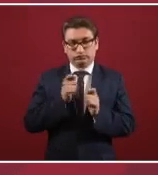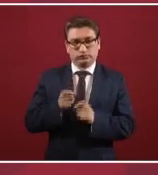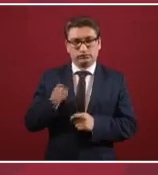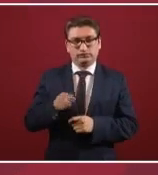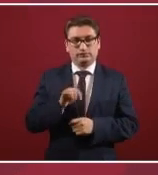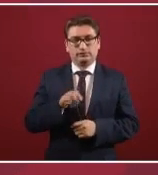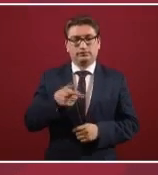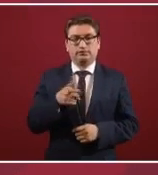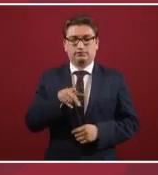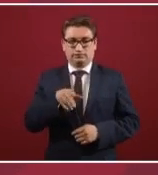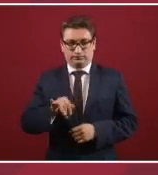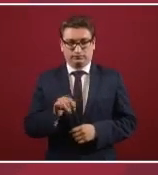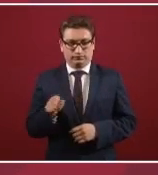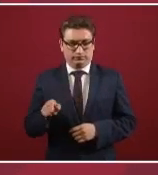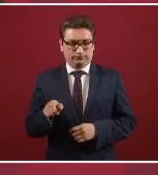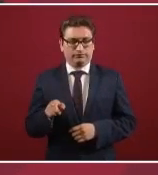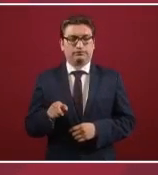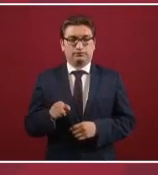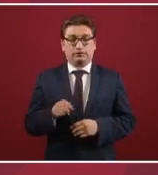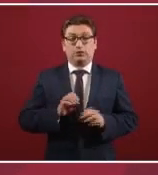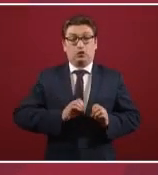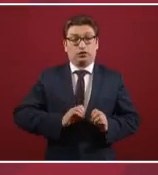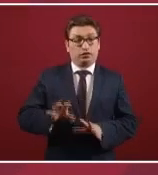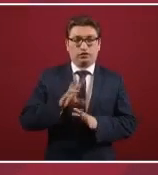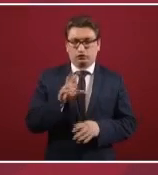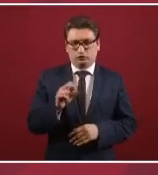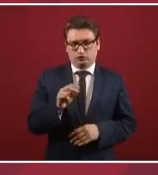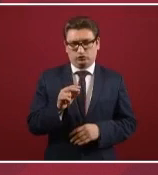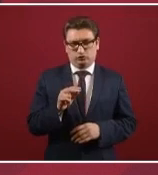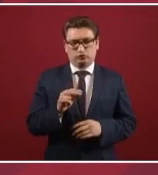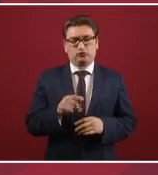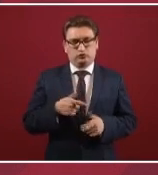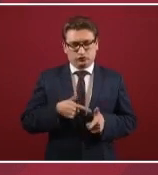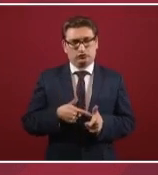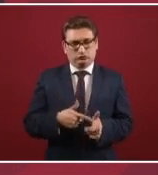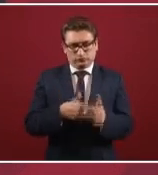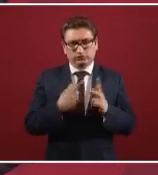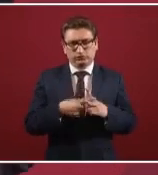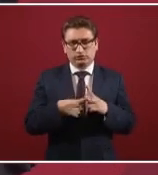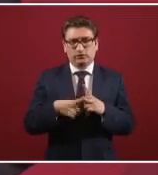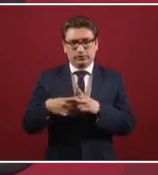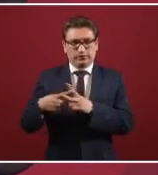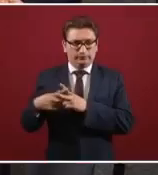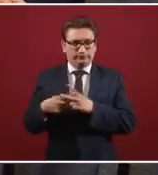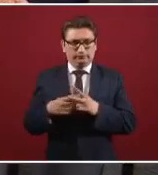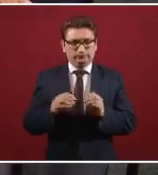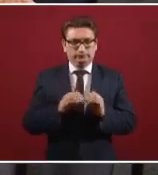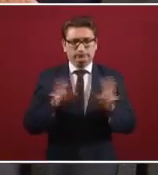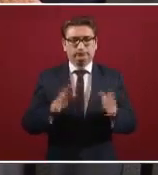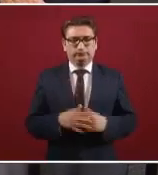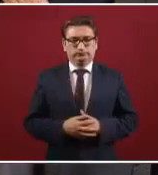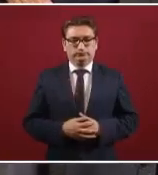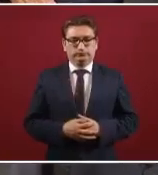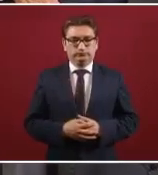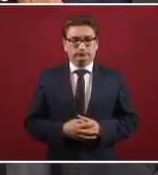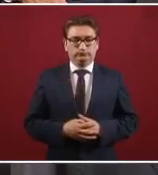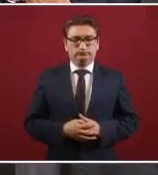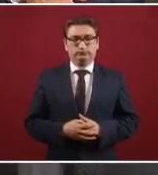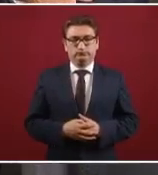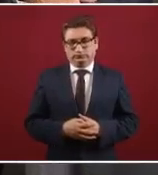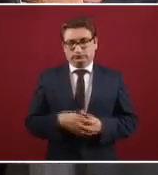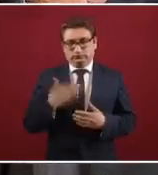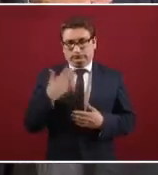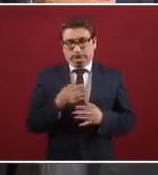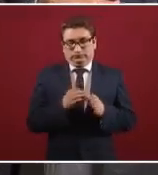no que se dejara de hacer la medición qué es diametralmente